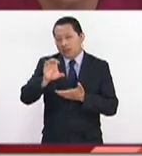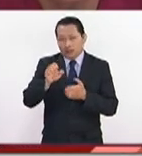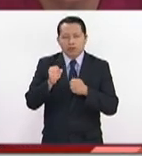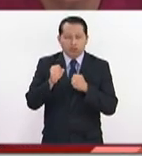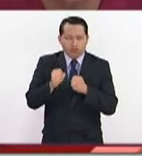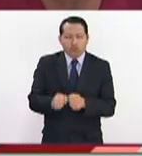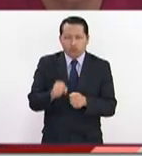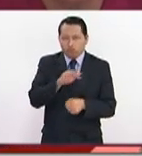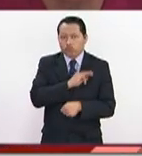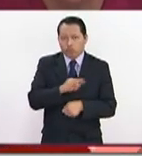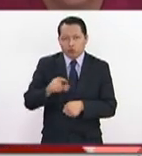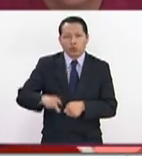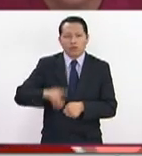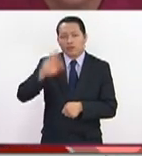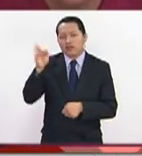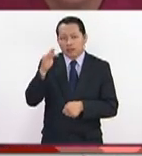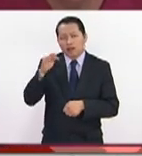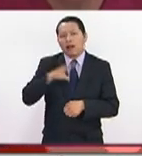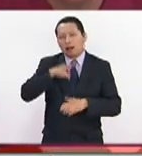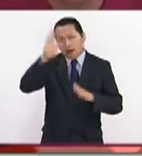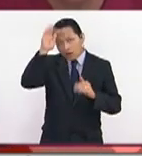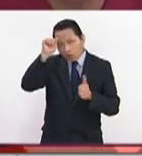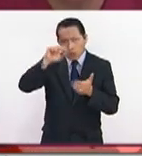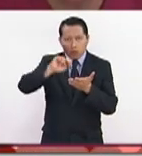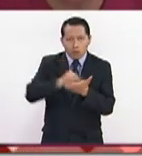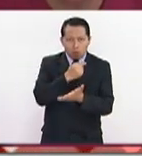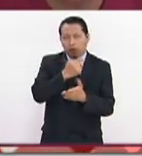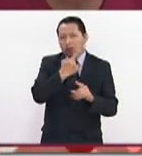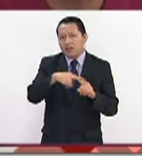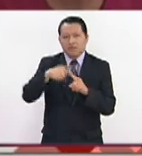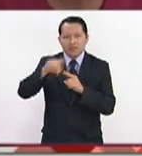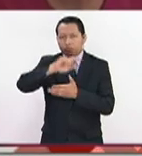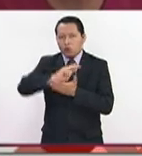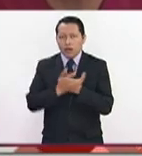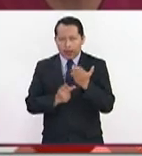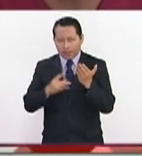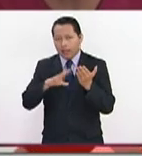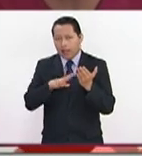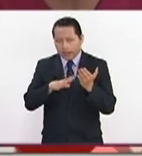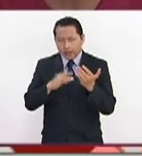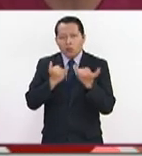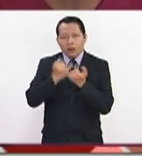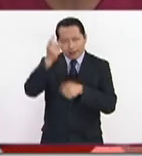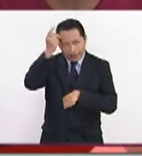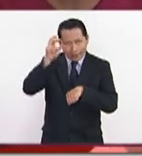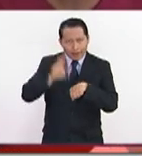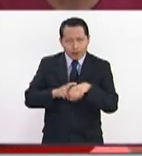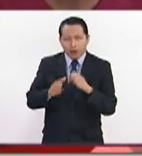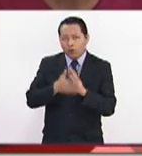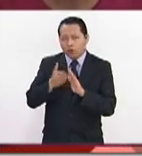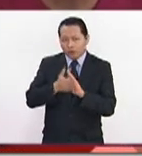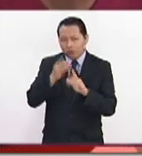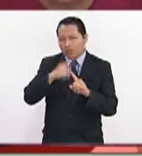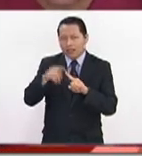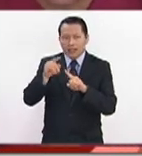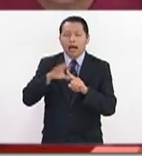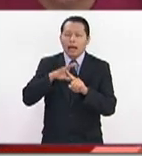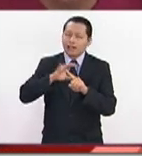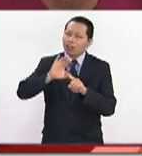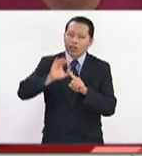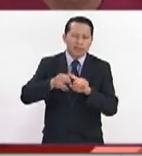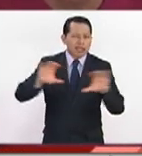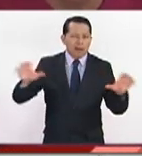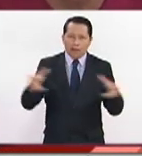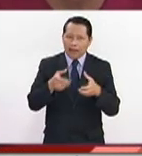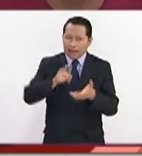el gobierno federal también, los convenios, el programa a través el director de reconstrucción, todo un comité que existe.